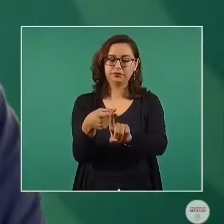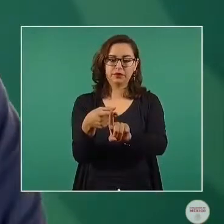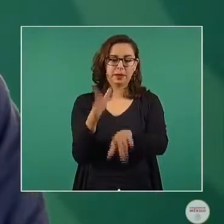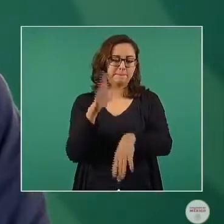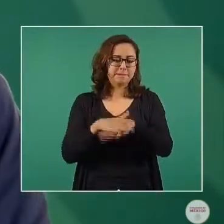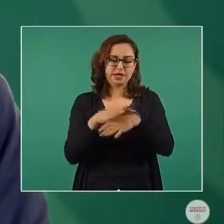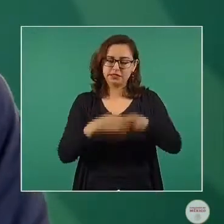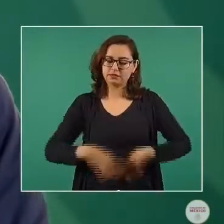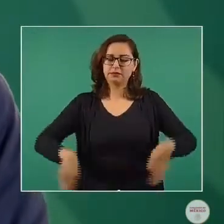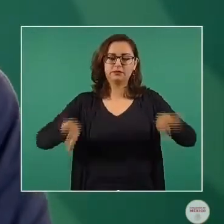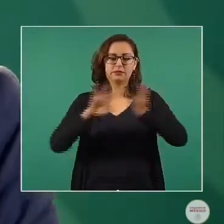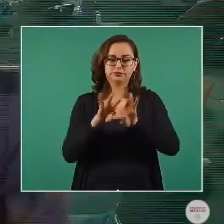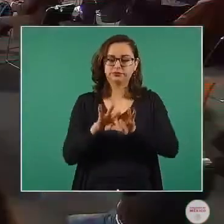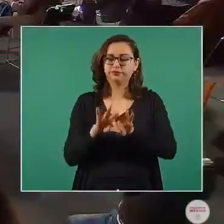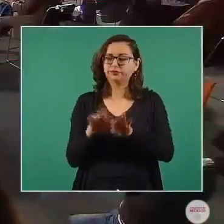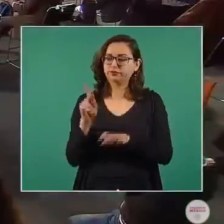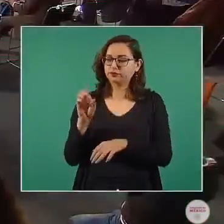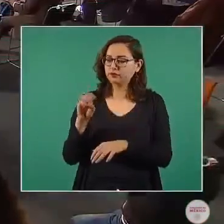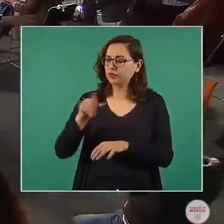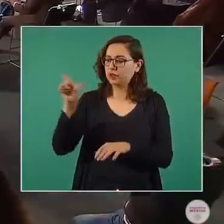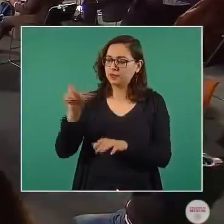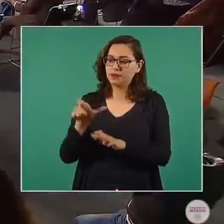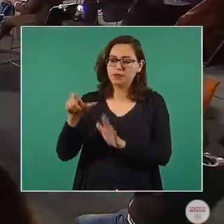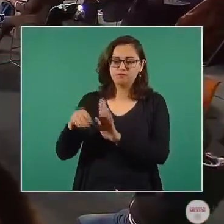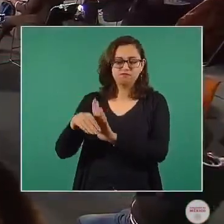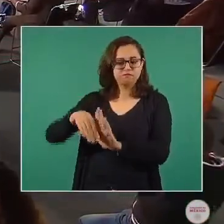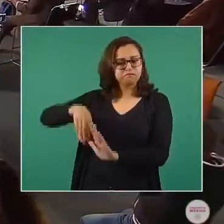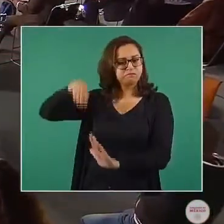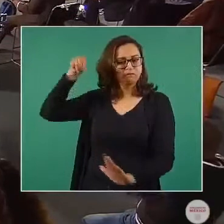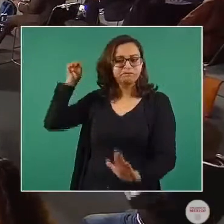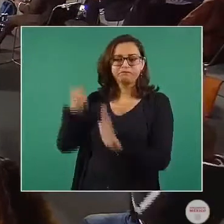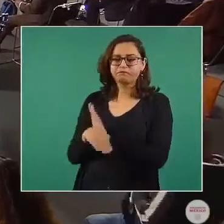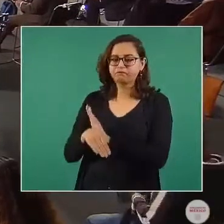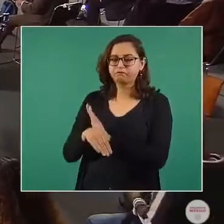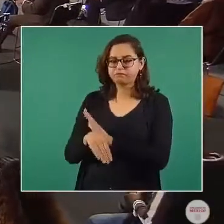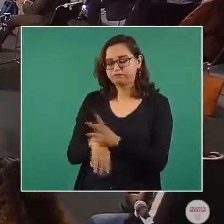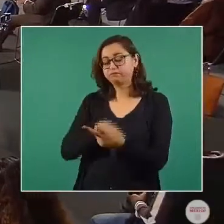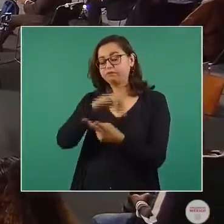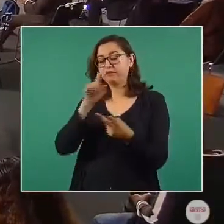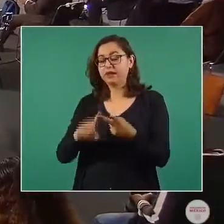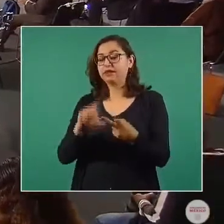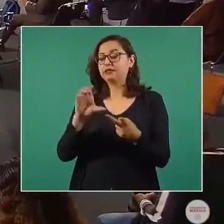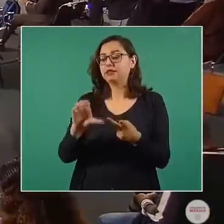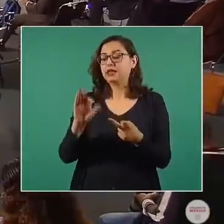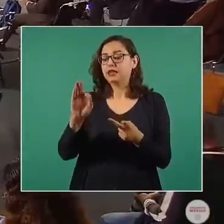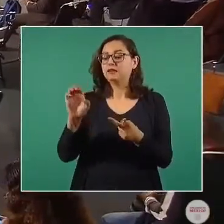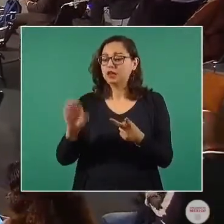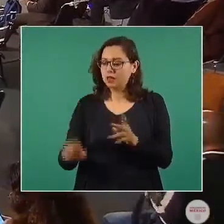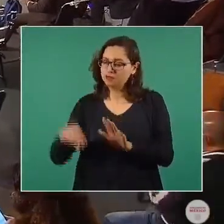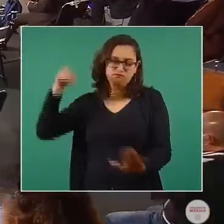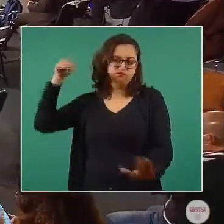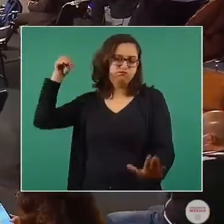principal: arruinar a Pemex y arruinar a la Comisión Federal de Electricidad.